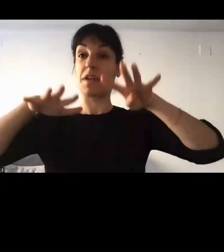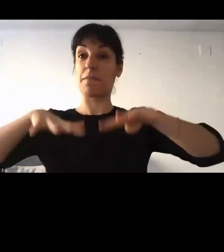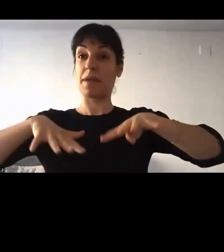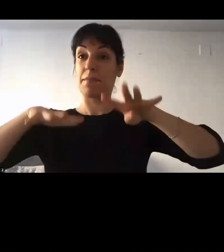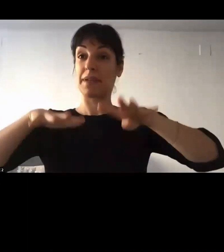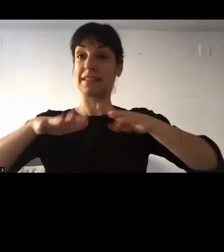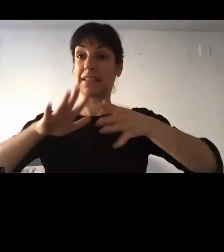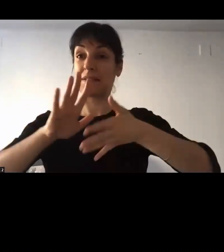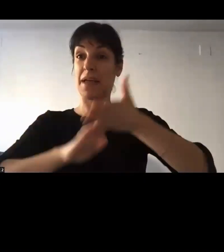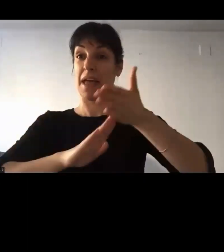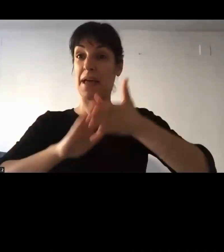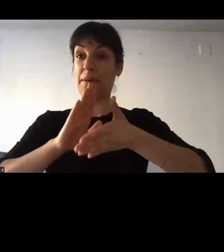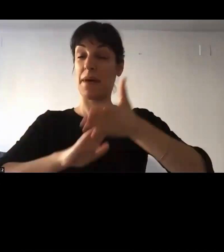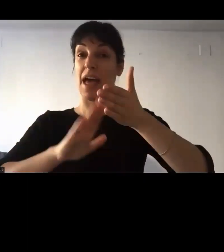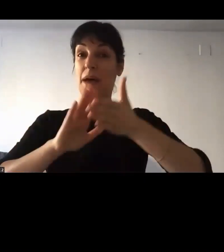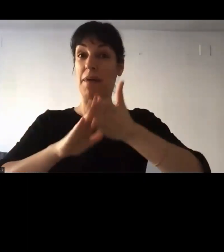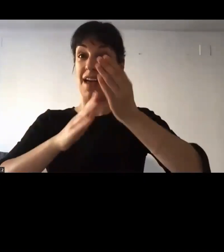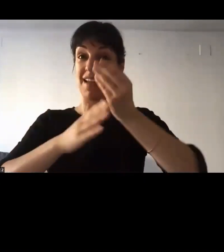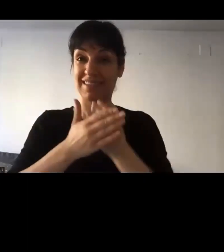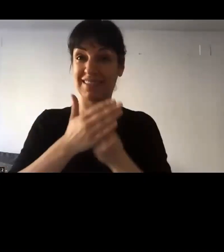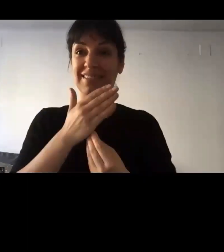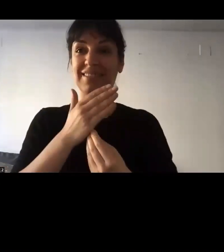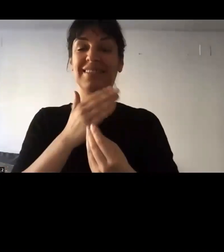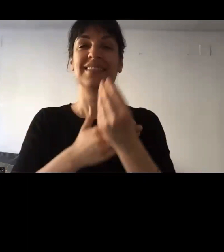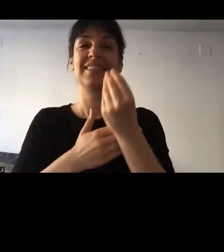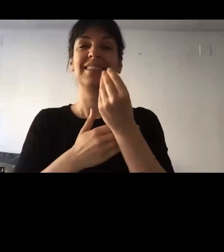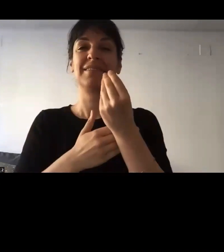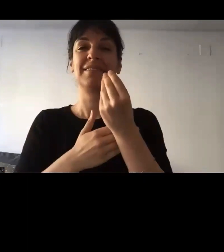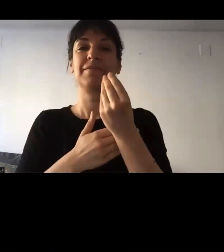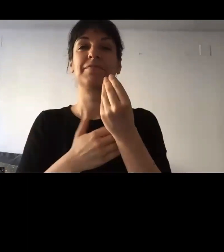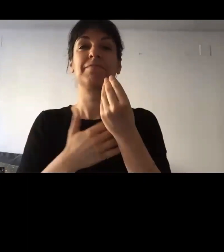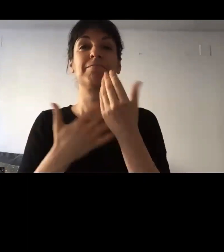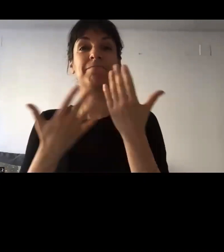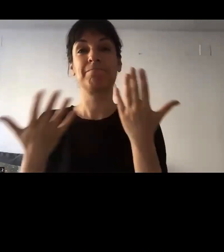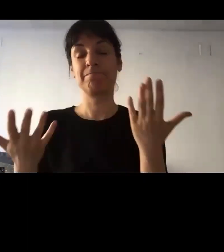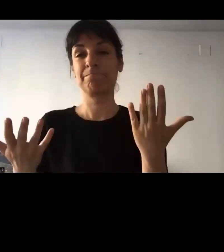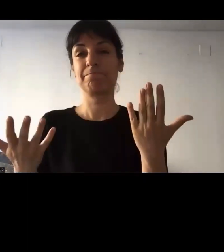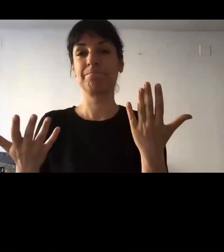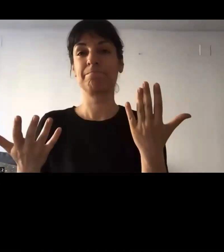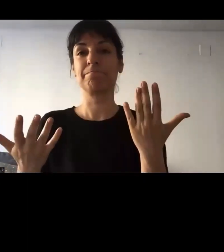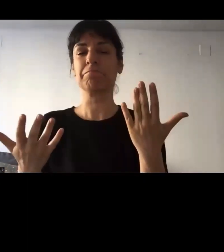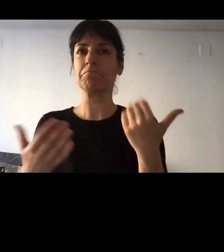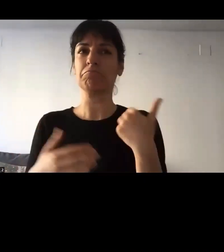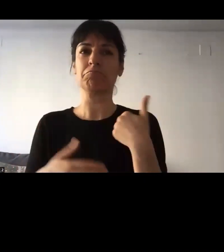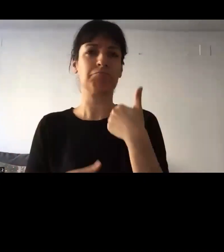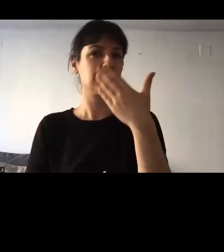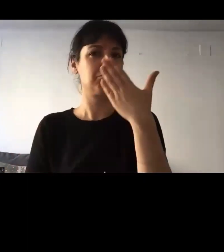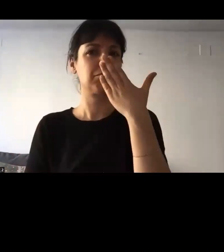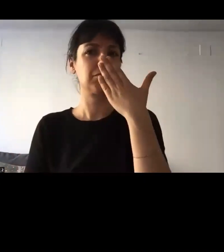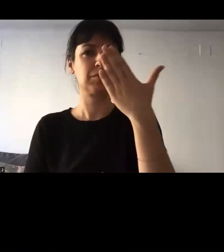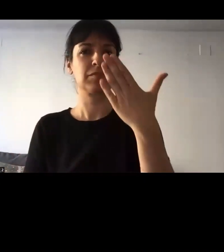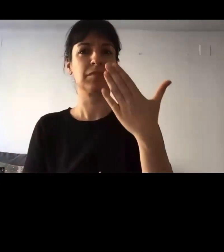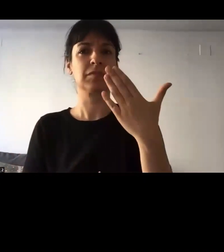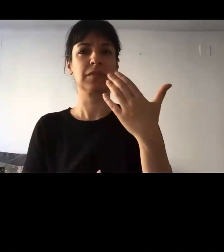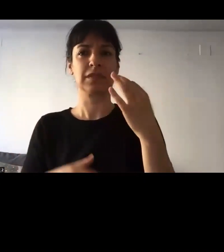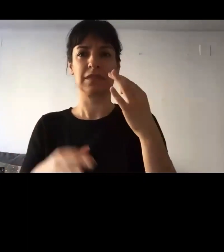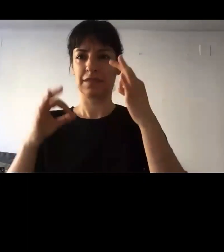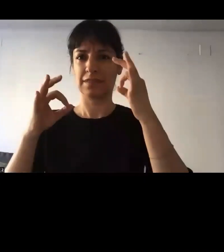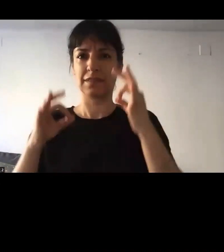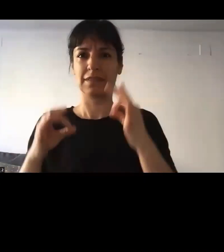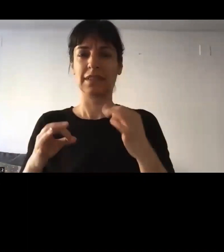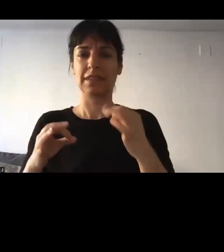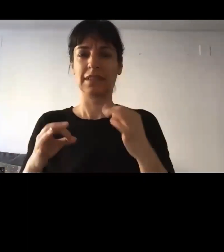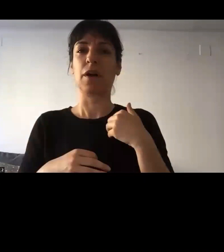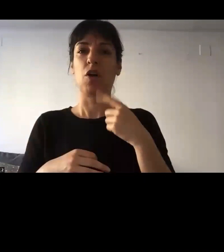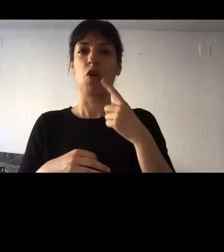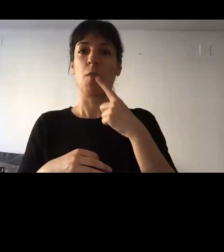era el momento del nacimiento, pues bueno, en mi caso puedo decir que venía literalmente de culo